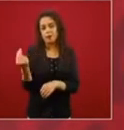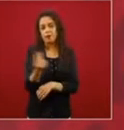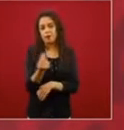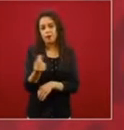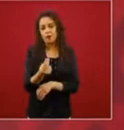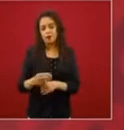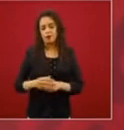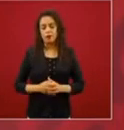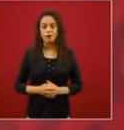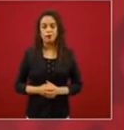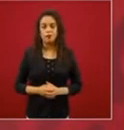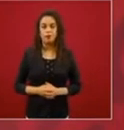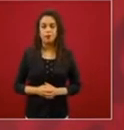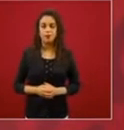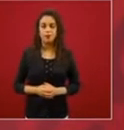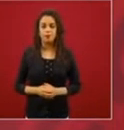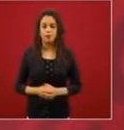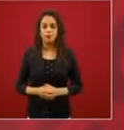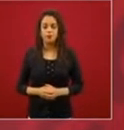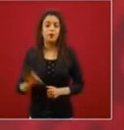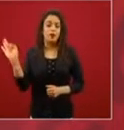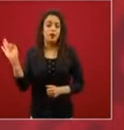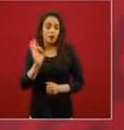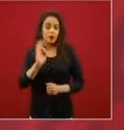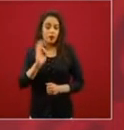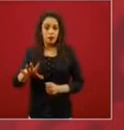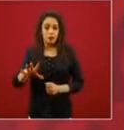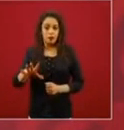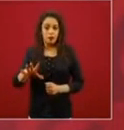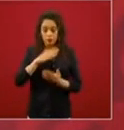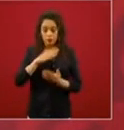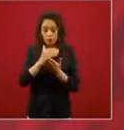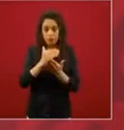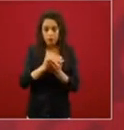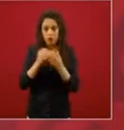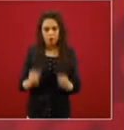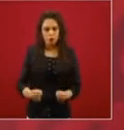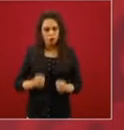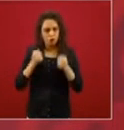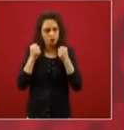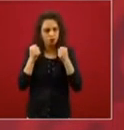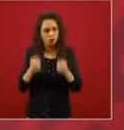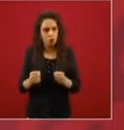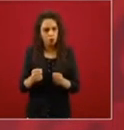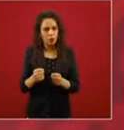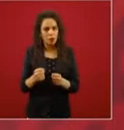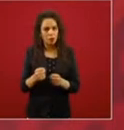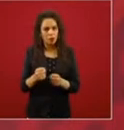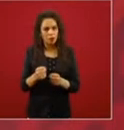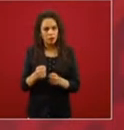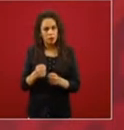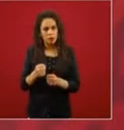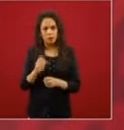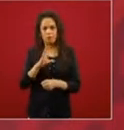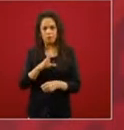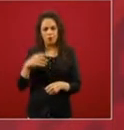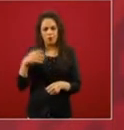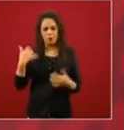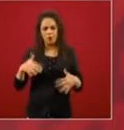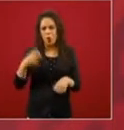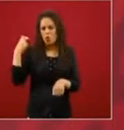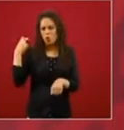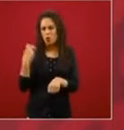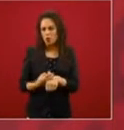efectivamente si hay protocolos estrictos, rigurosos y todos colaboramos, podemos cortar cadenas